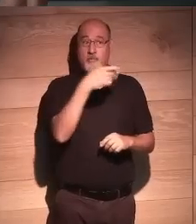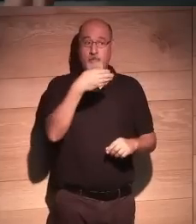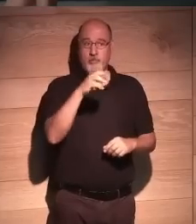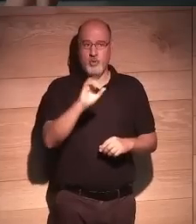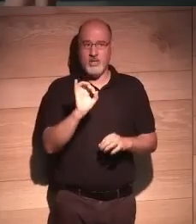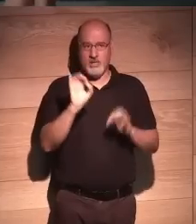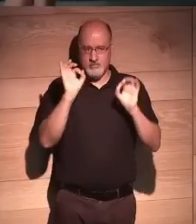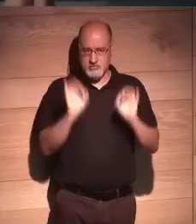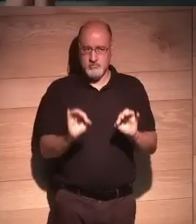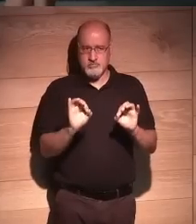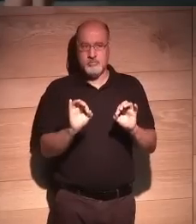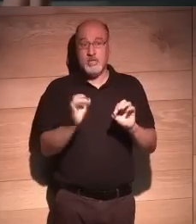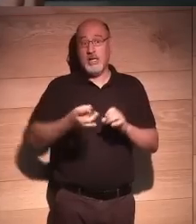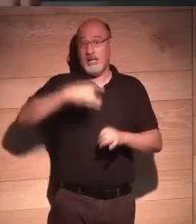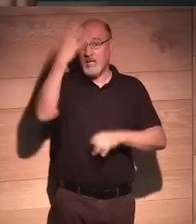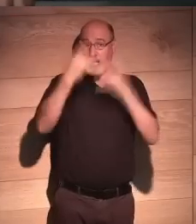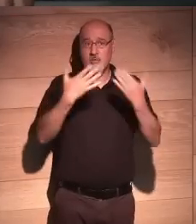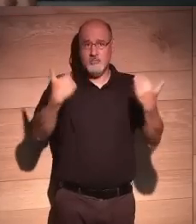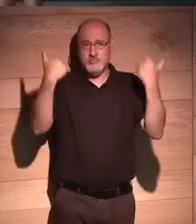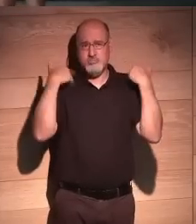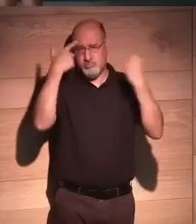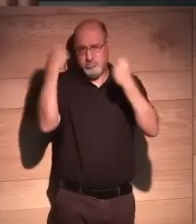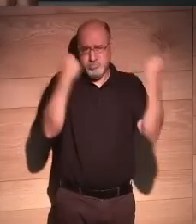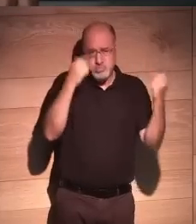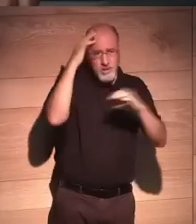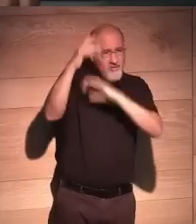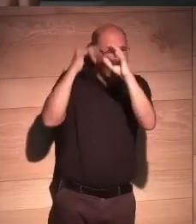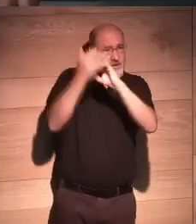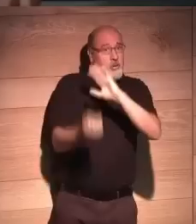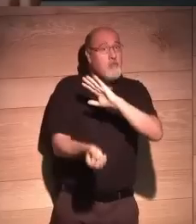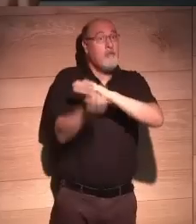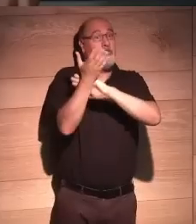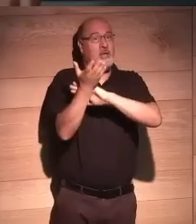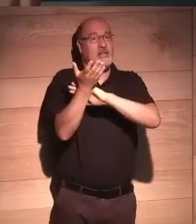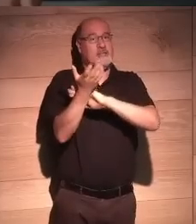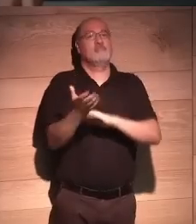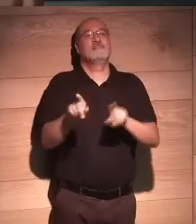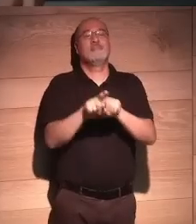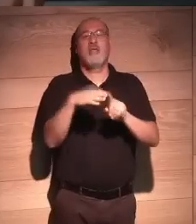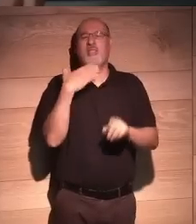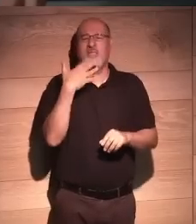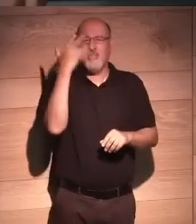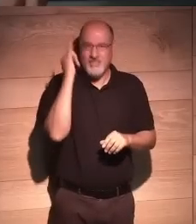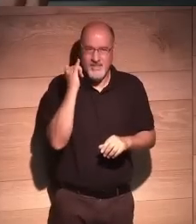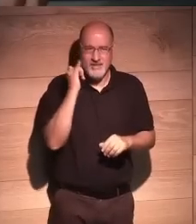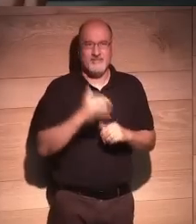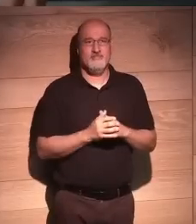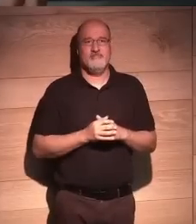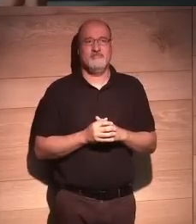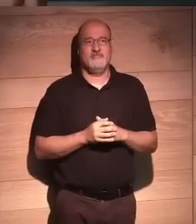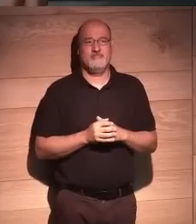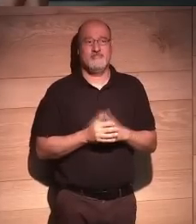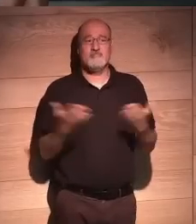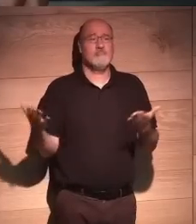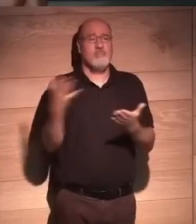podrá. No, vamos a ver, los creativos de las ficciones que veis tienen una edad también,